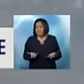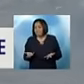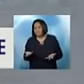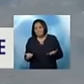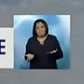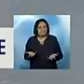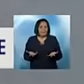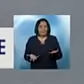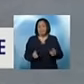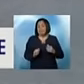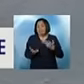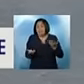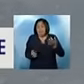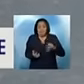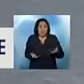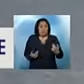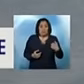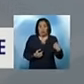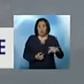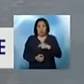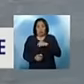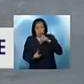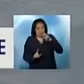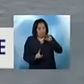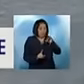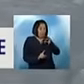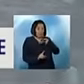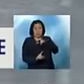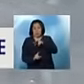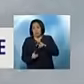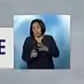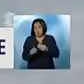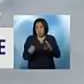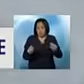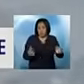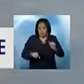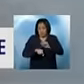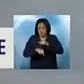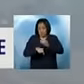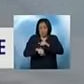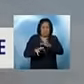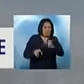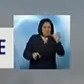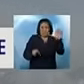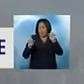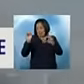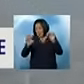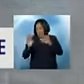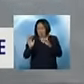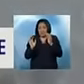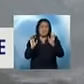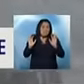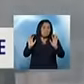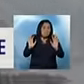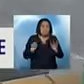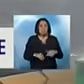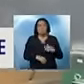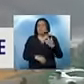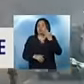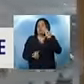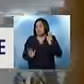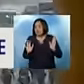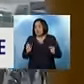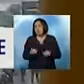puede ser. La verdad es que desde el punto que tenemos y por la gran cantidad de piedras que se han lanzado, todavía no se ha